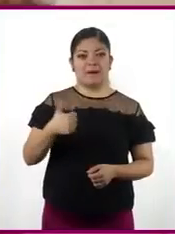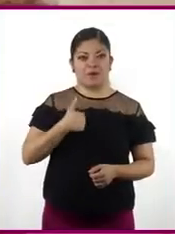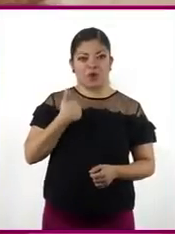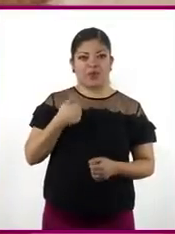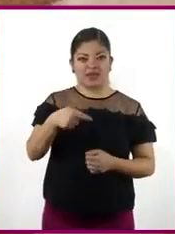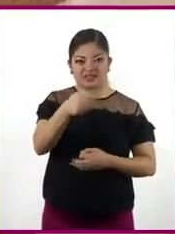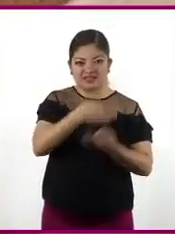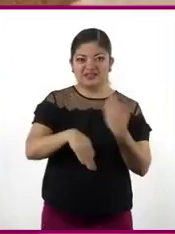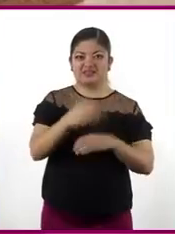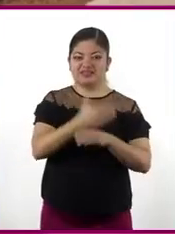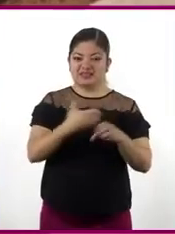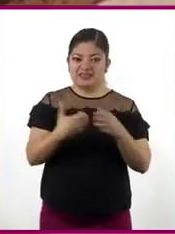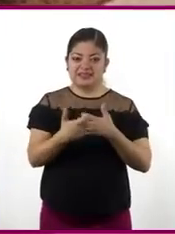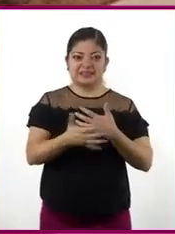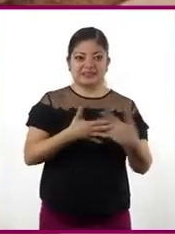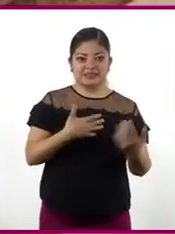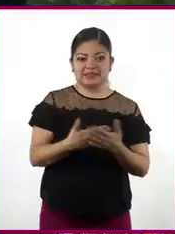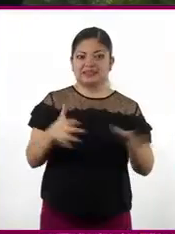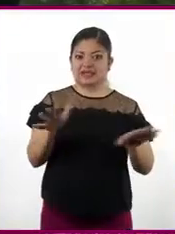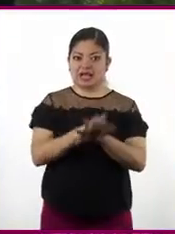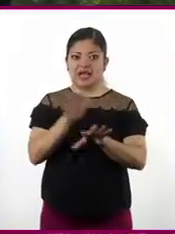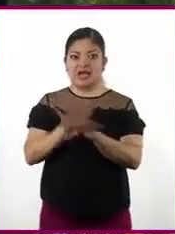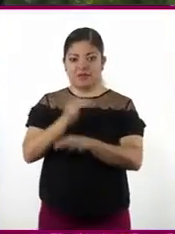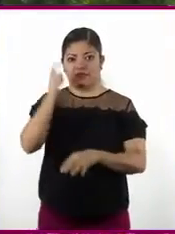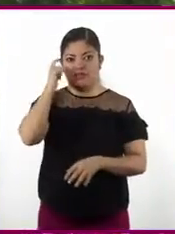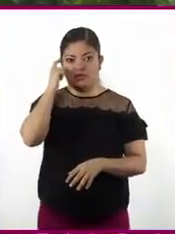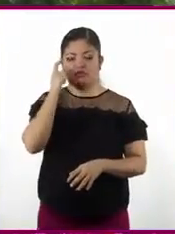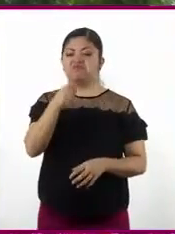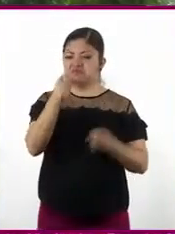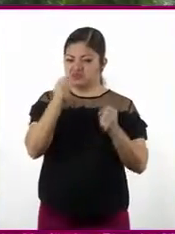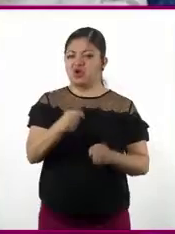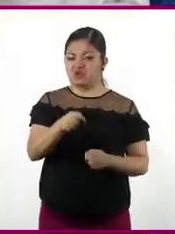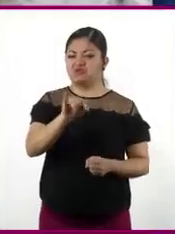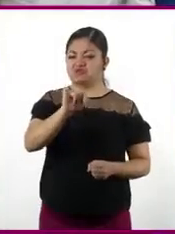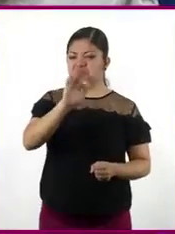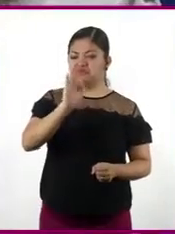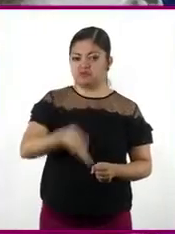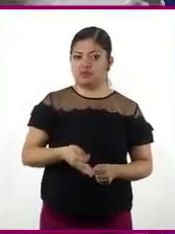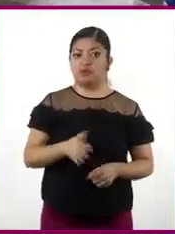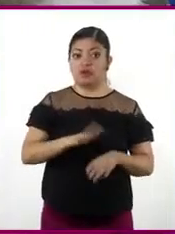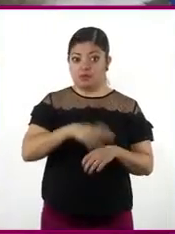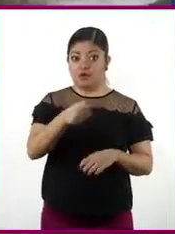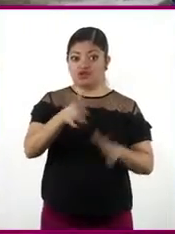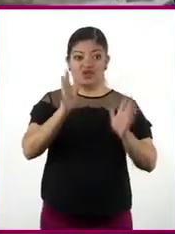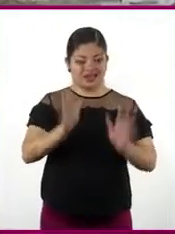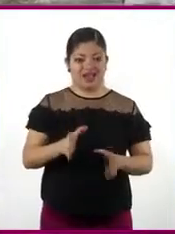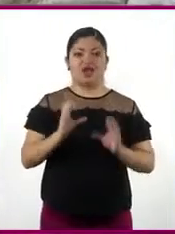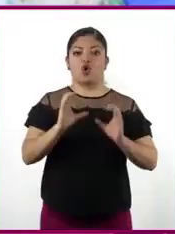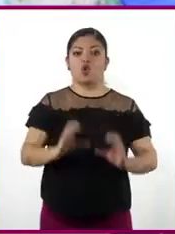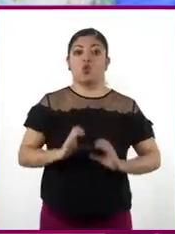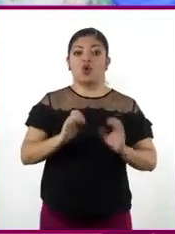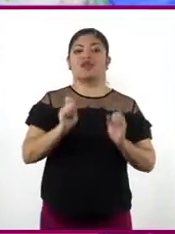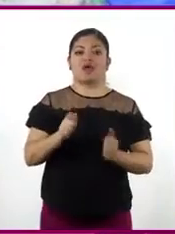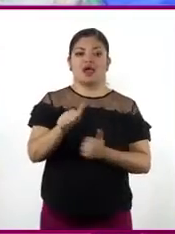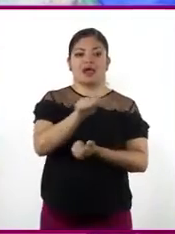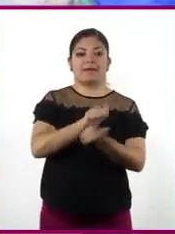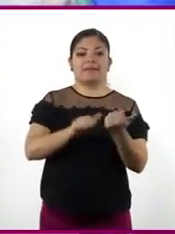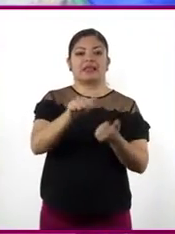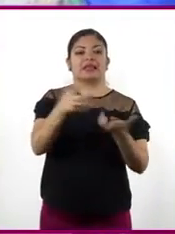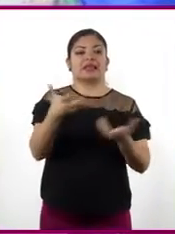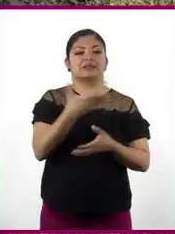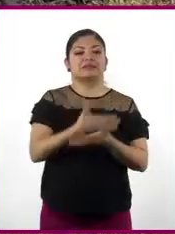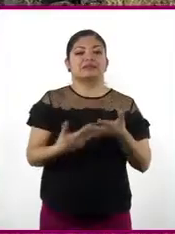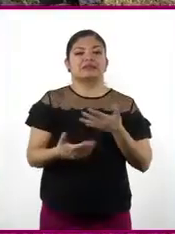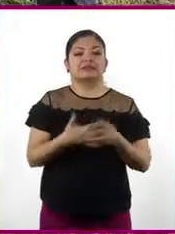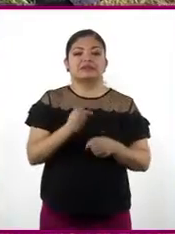sustentable, seguro que compartes esta convicción. Entonces, es momento de que participes en el cuidado del medio ambiente con pequeñas